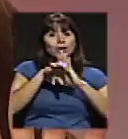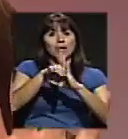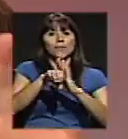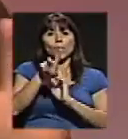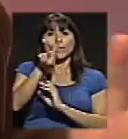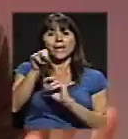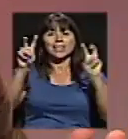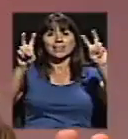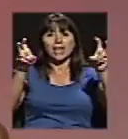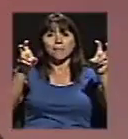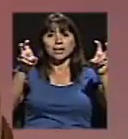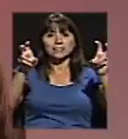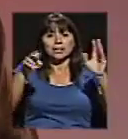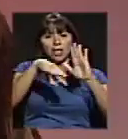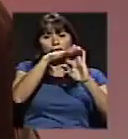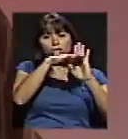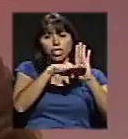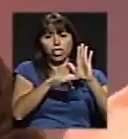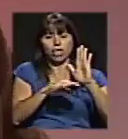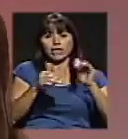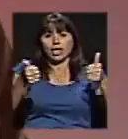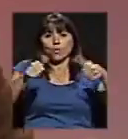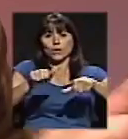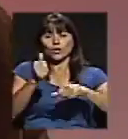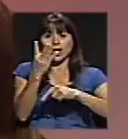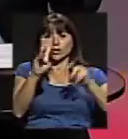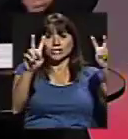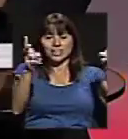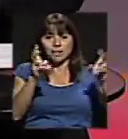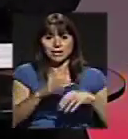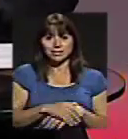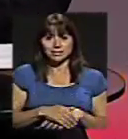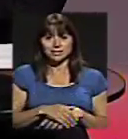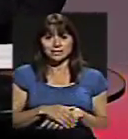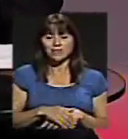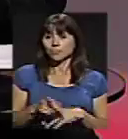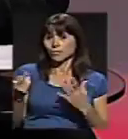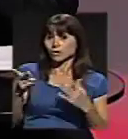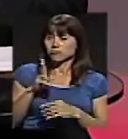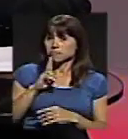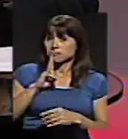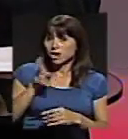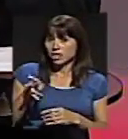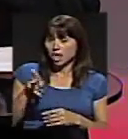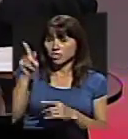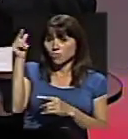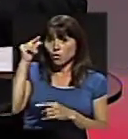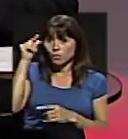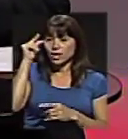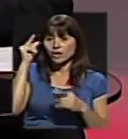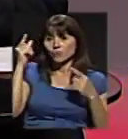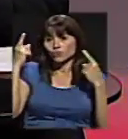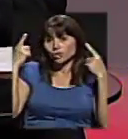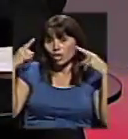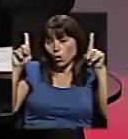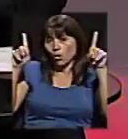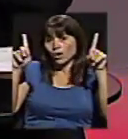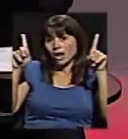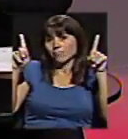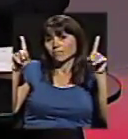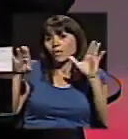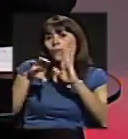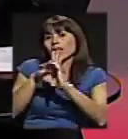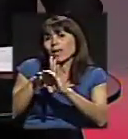acuerdo en 14, bueno, vamos con esos 14. Y en la realidad de un gobierno se logran concretar